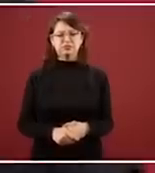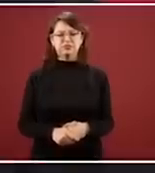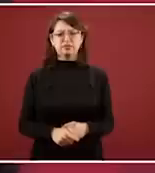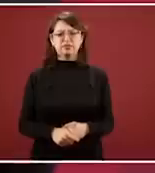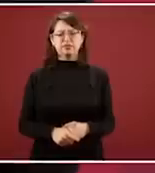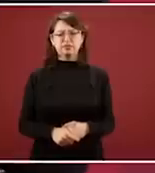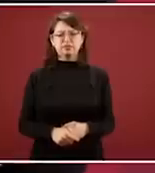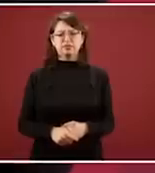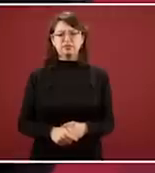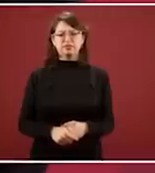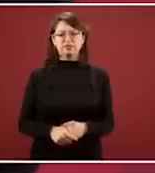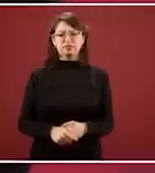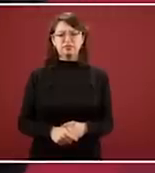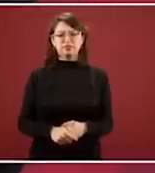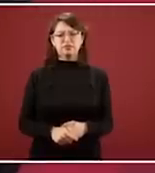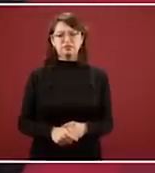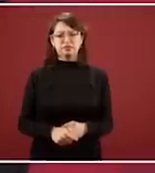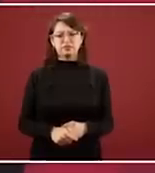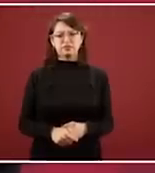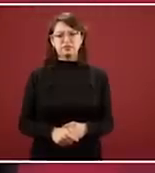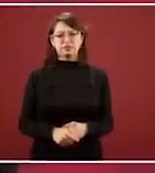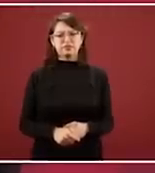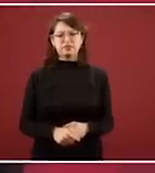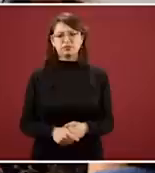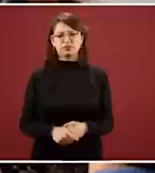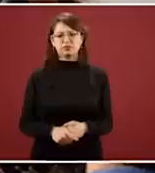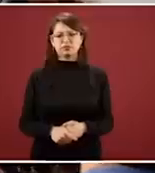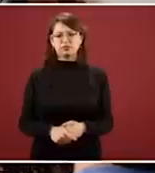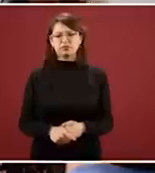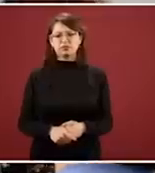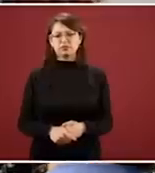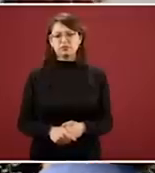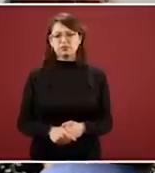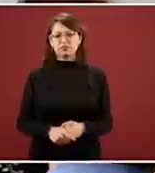mucho antes que algunos dirigentes